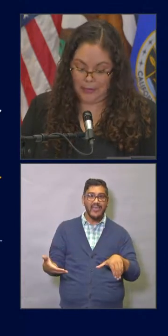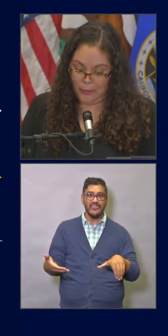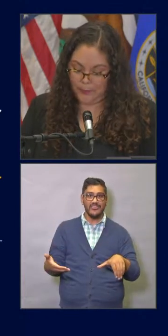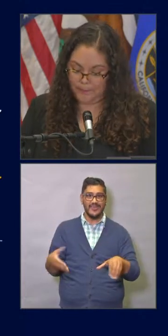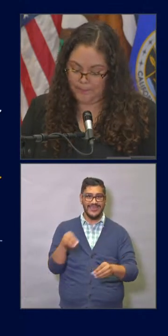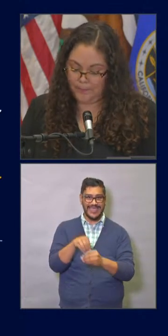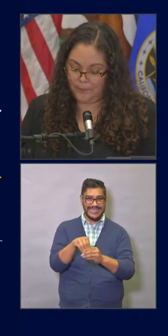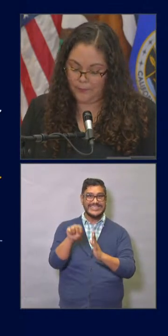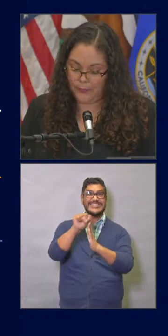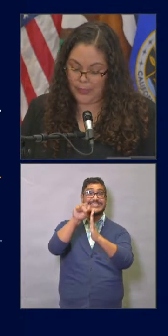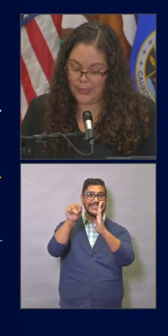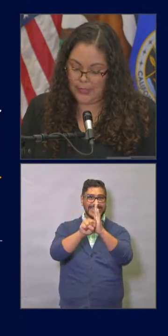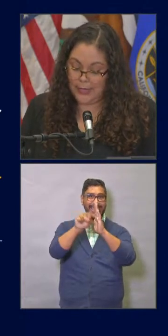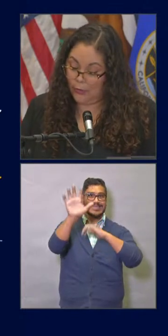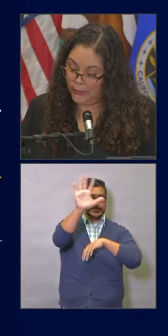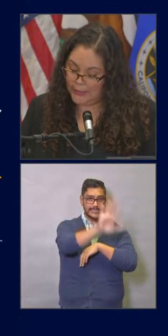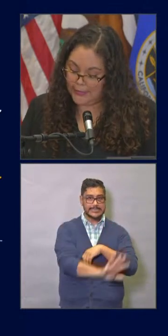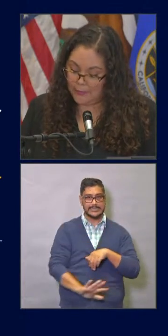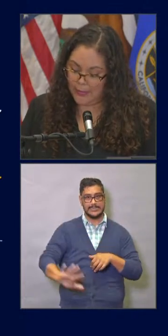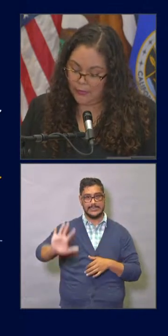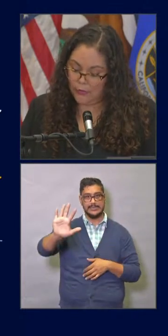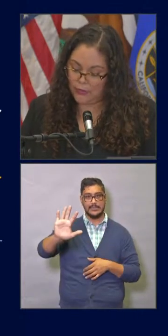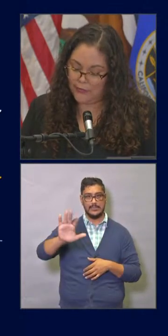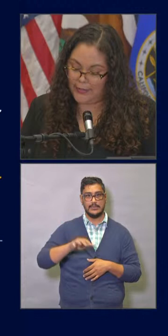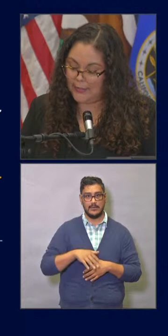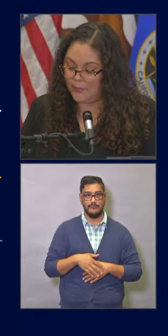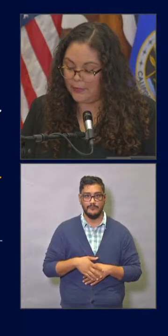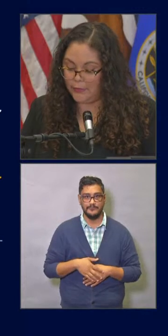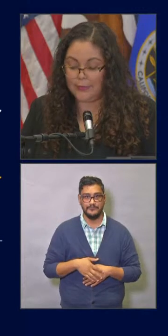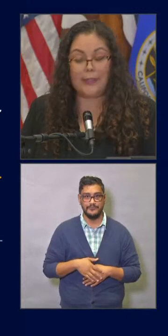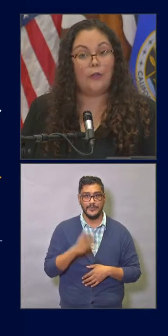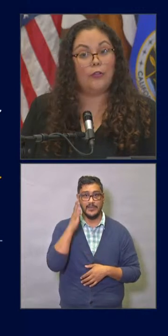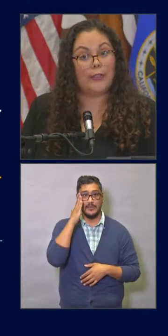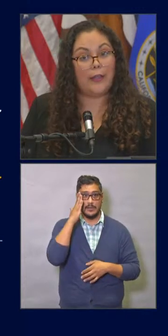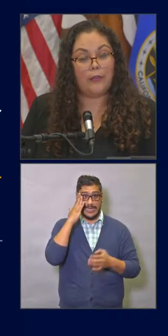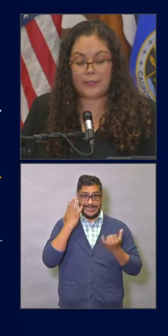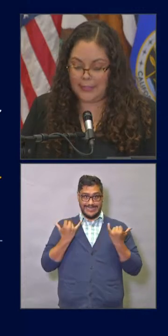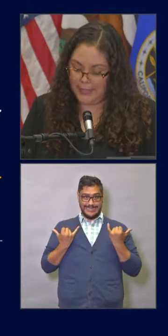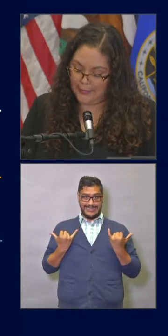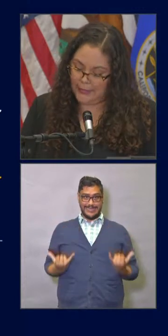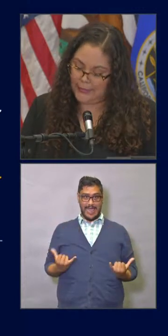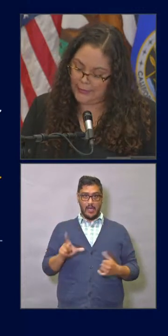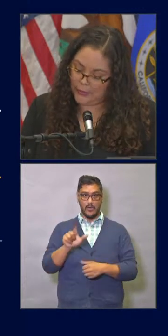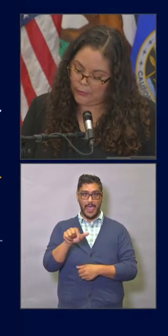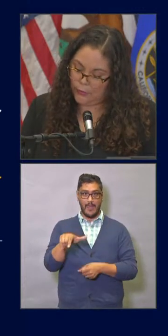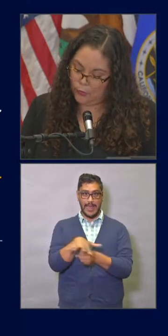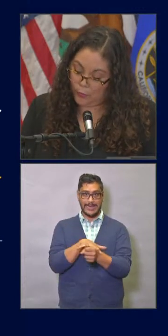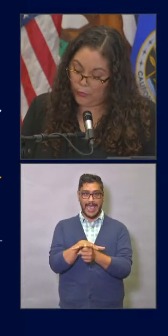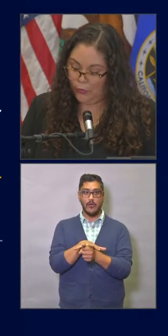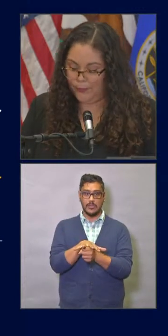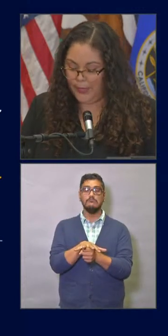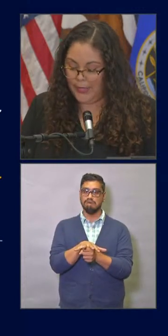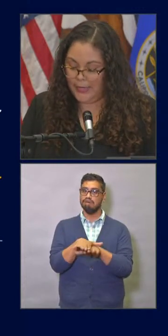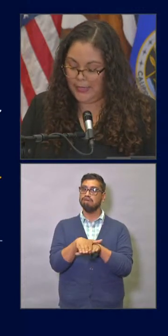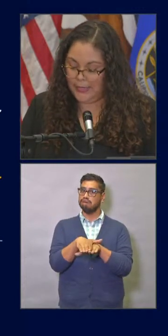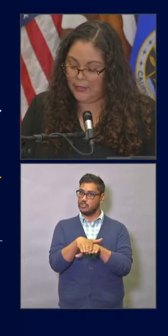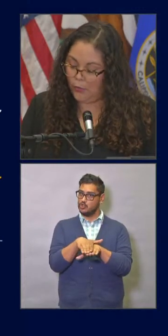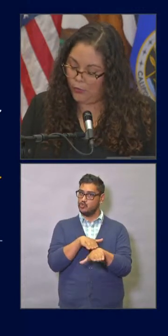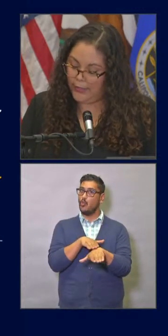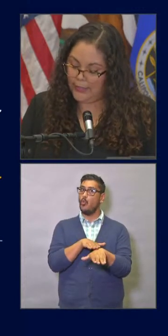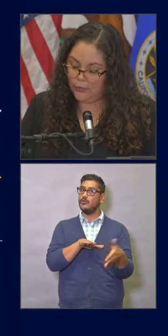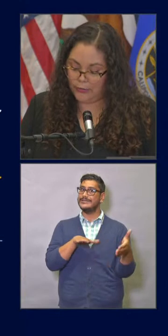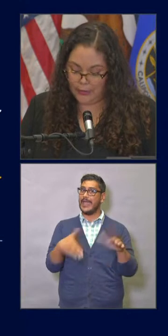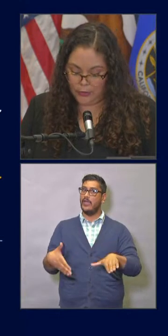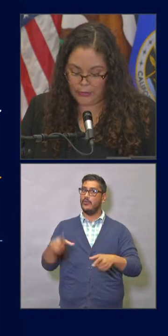través del estado. Ahora, sin embargo, los fallecimientos en el condado se han detenido un poco